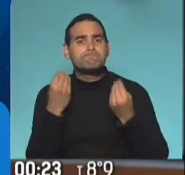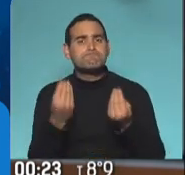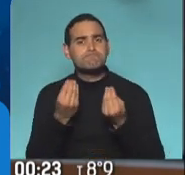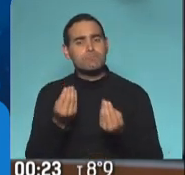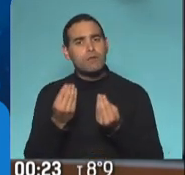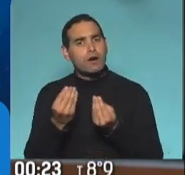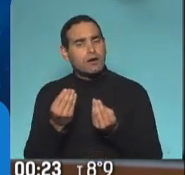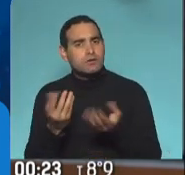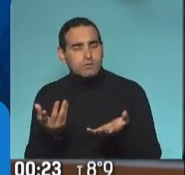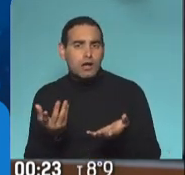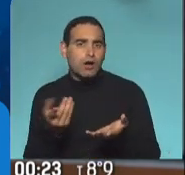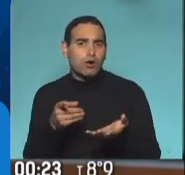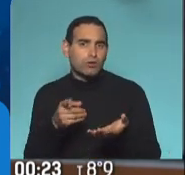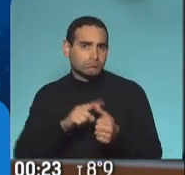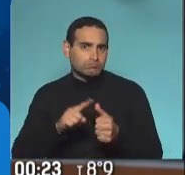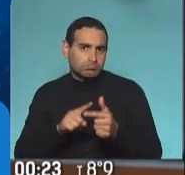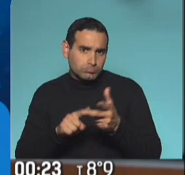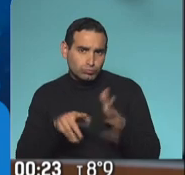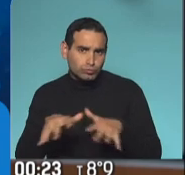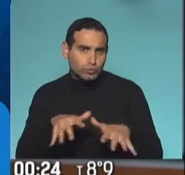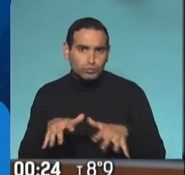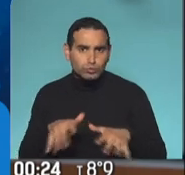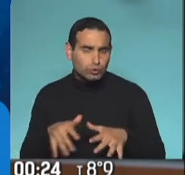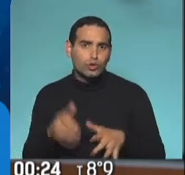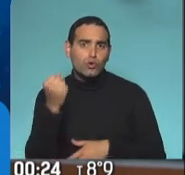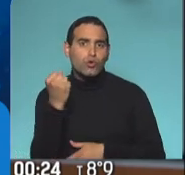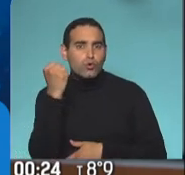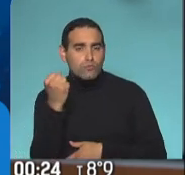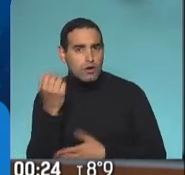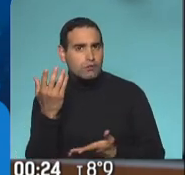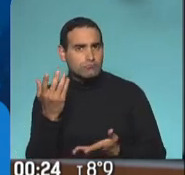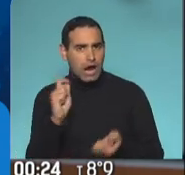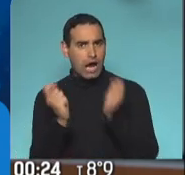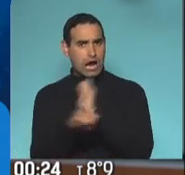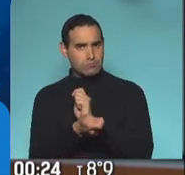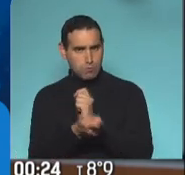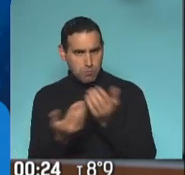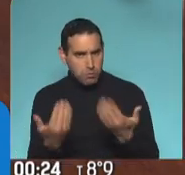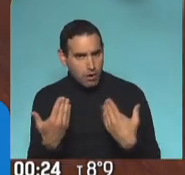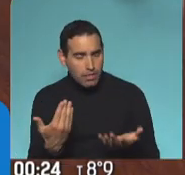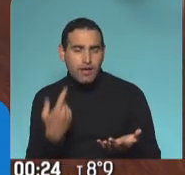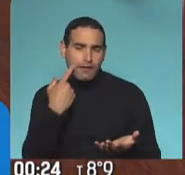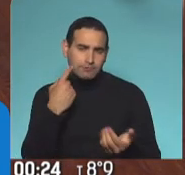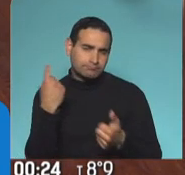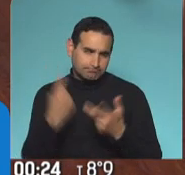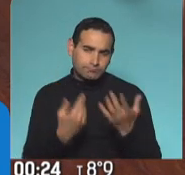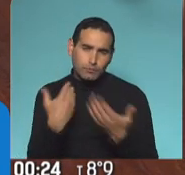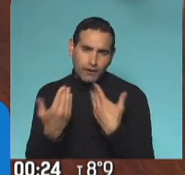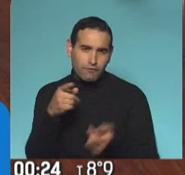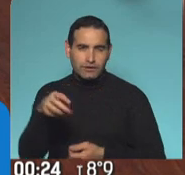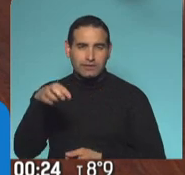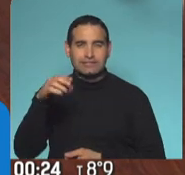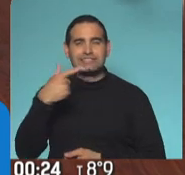con esta situación económica se puede revertir de todo esto vamos a hablar con pablo